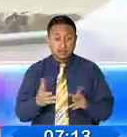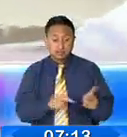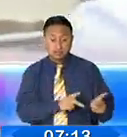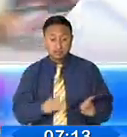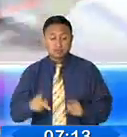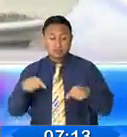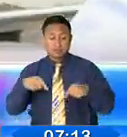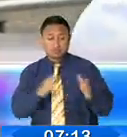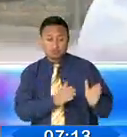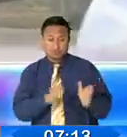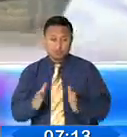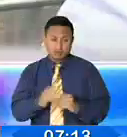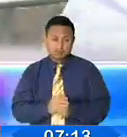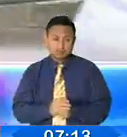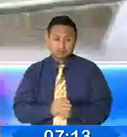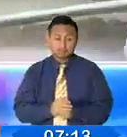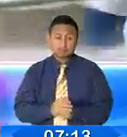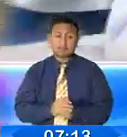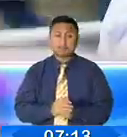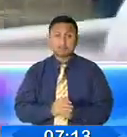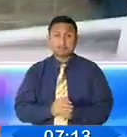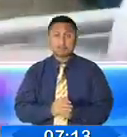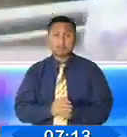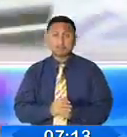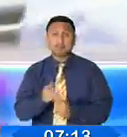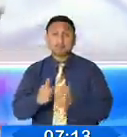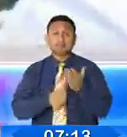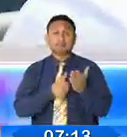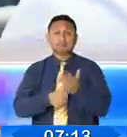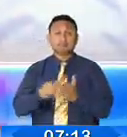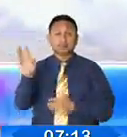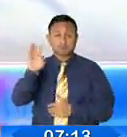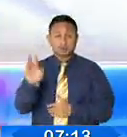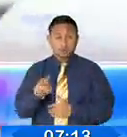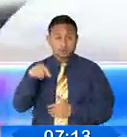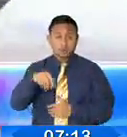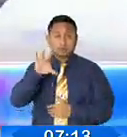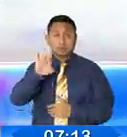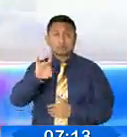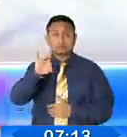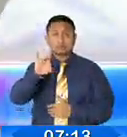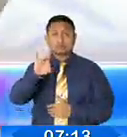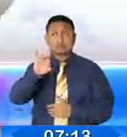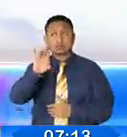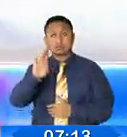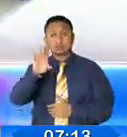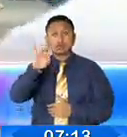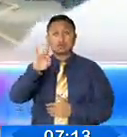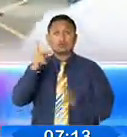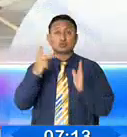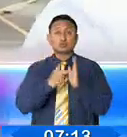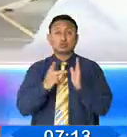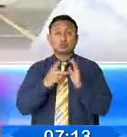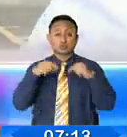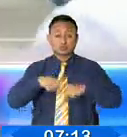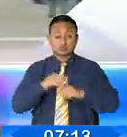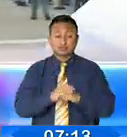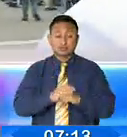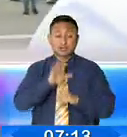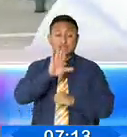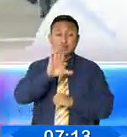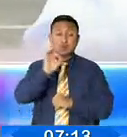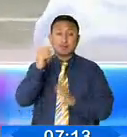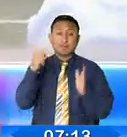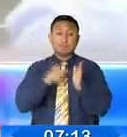establecida por parte del Ministerio de Salud Pública con 78 puntos, llegando a 50.000 por día, que es lo establecido a partir